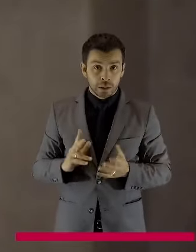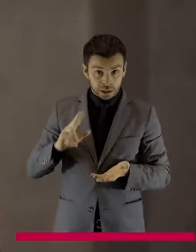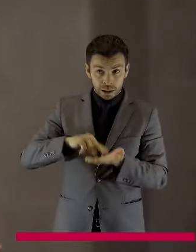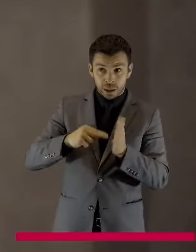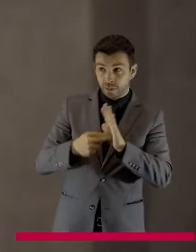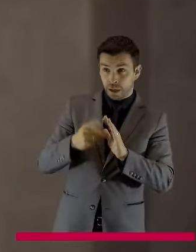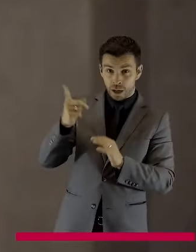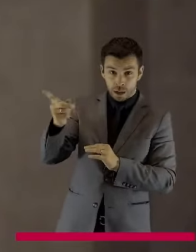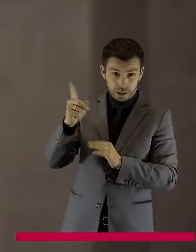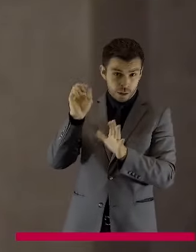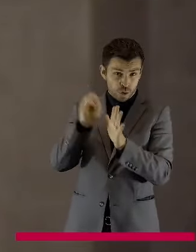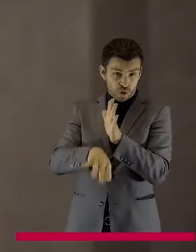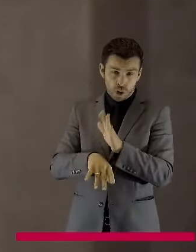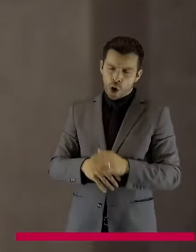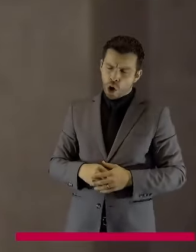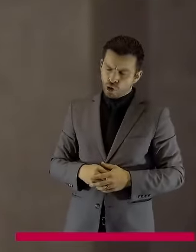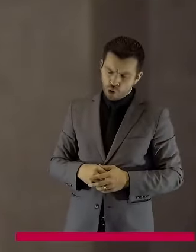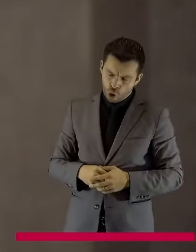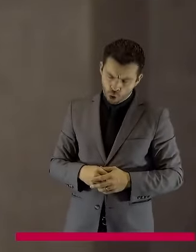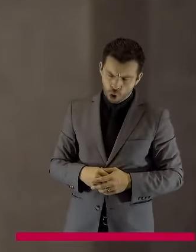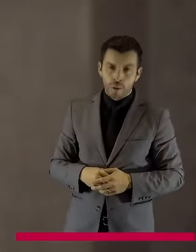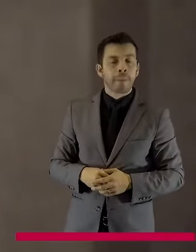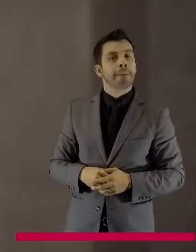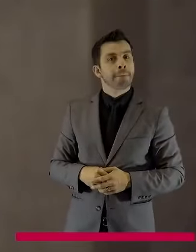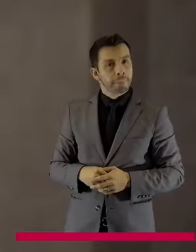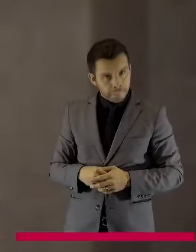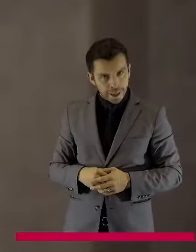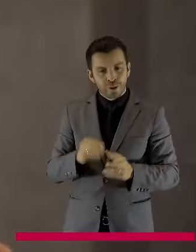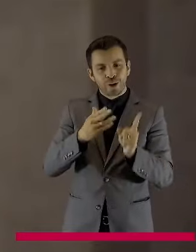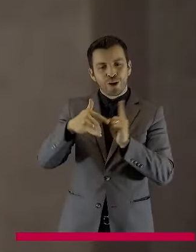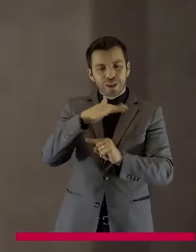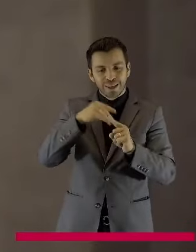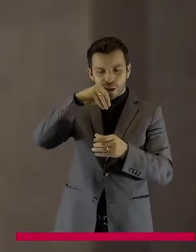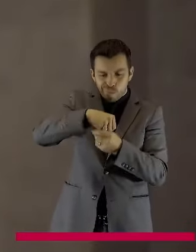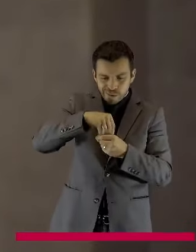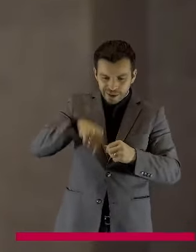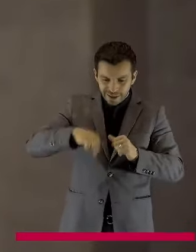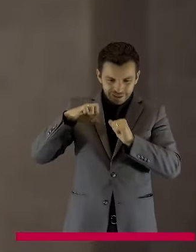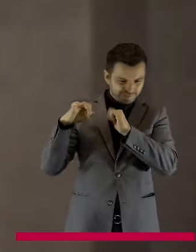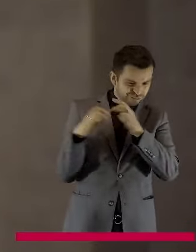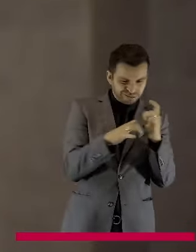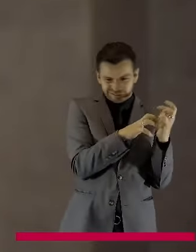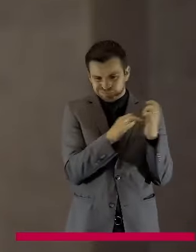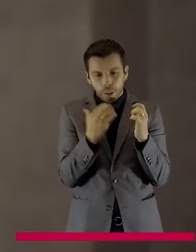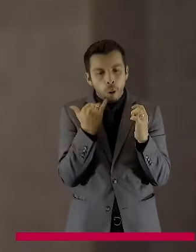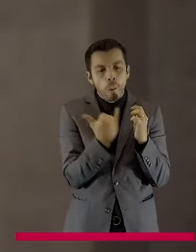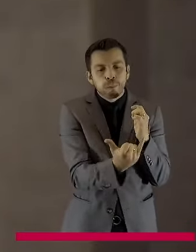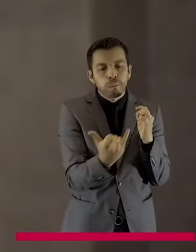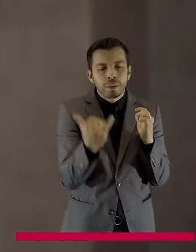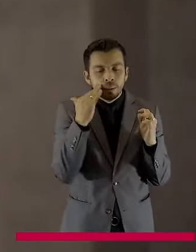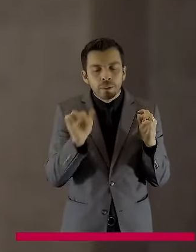sean importantes, pero que en contextos de conflicto armado, donde hay mujeres,